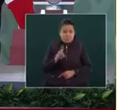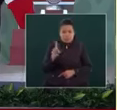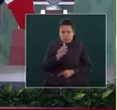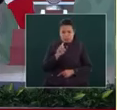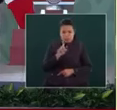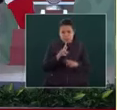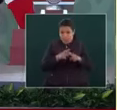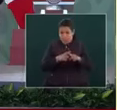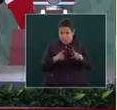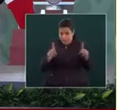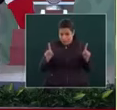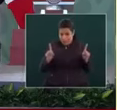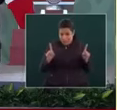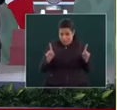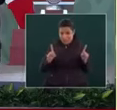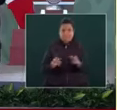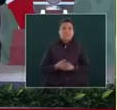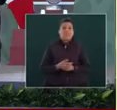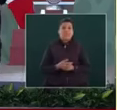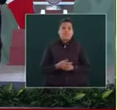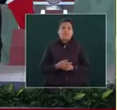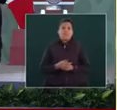Le vamos a pedir aquí a